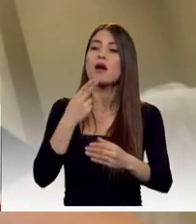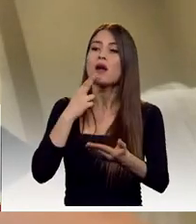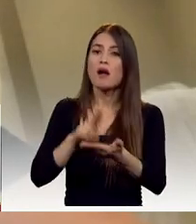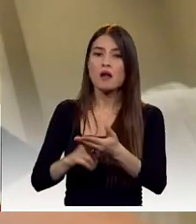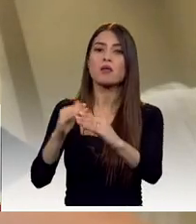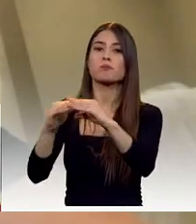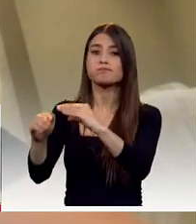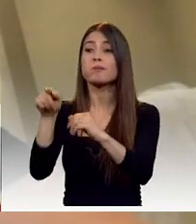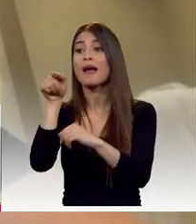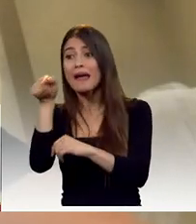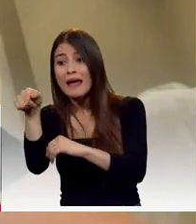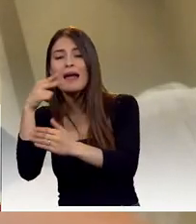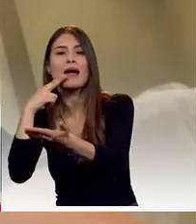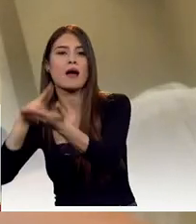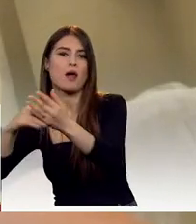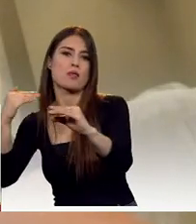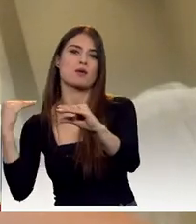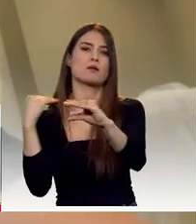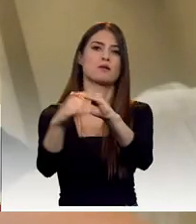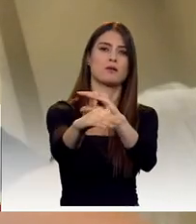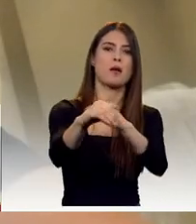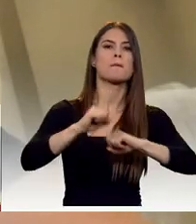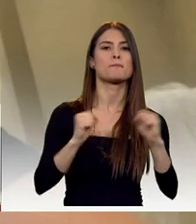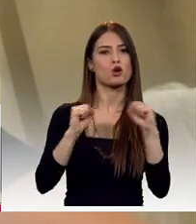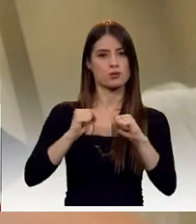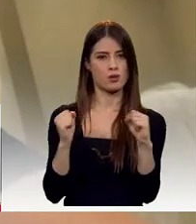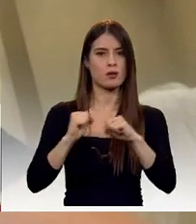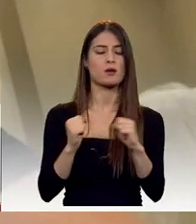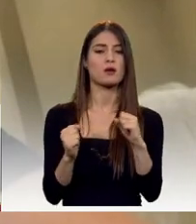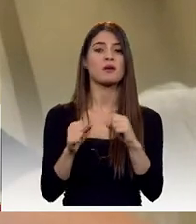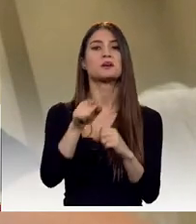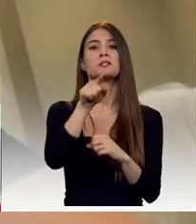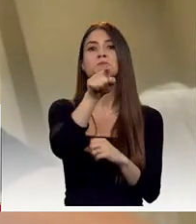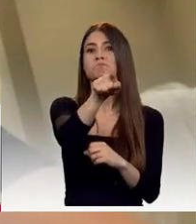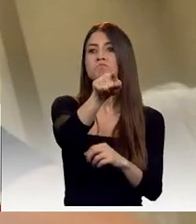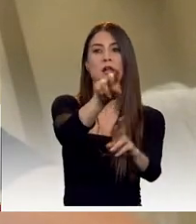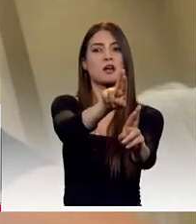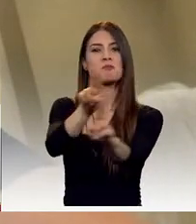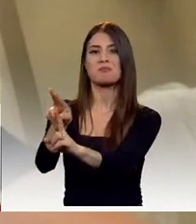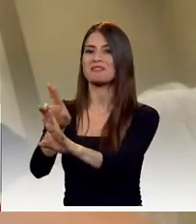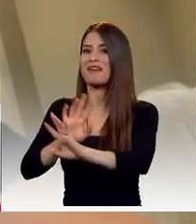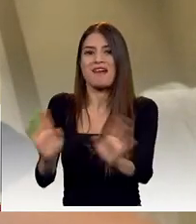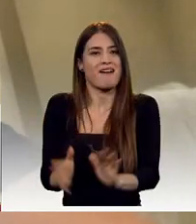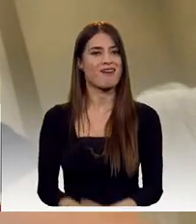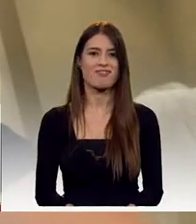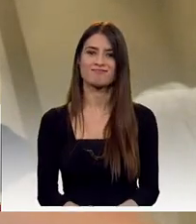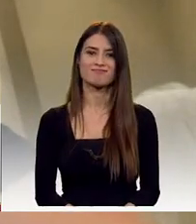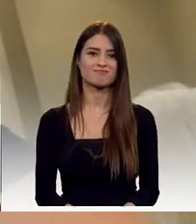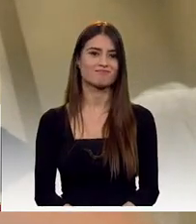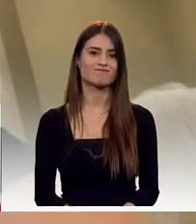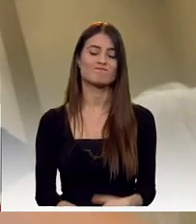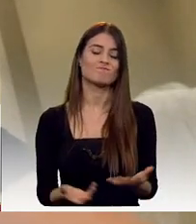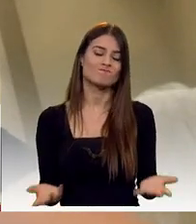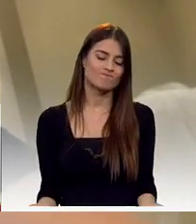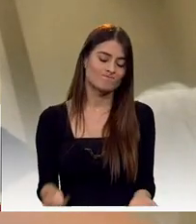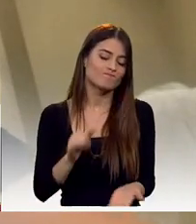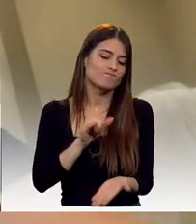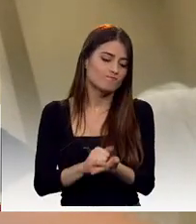contándole la situación bogotá ellos tampoco han recibido respuesta entonces necesitamos